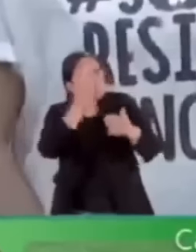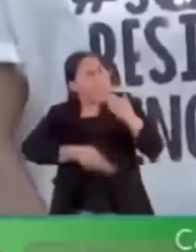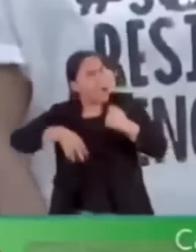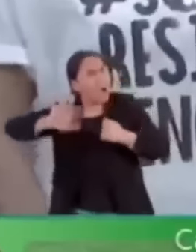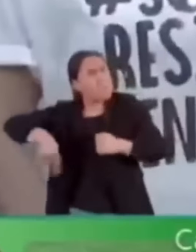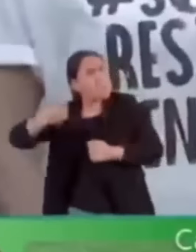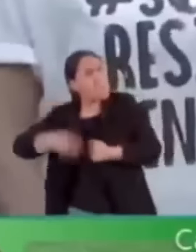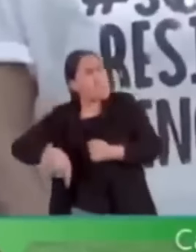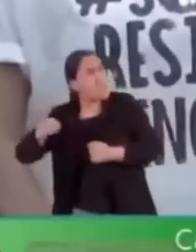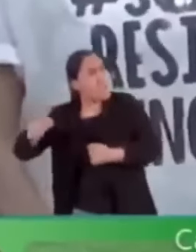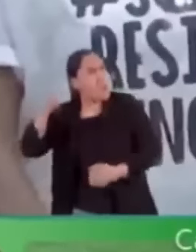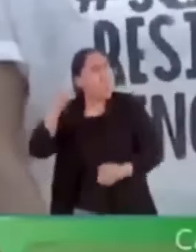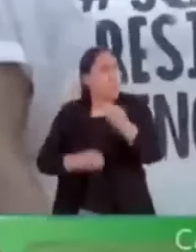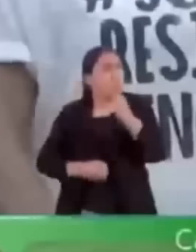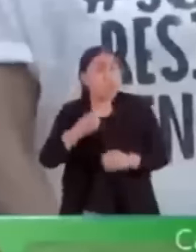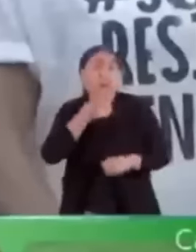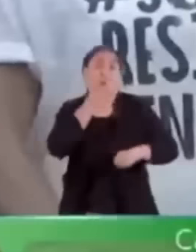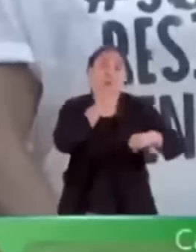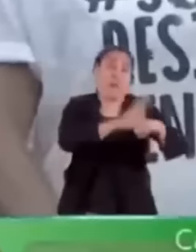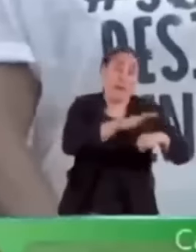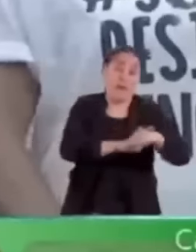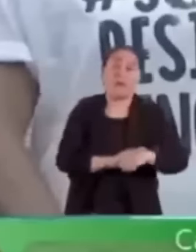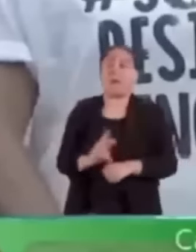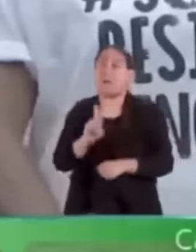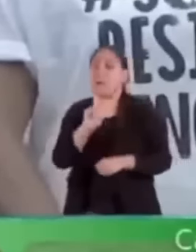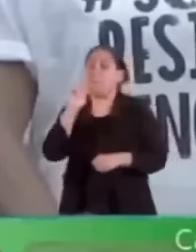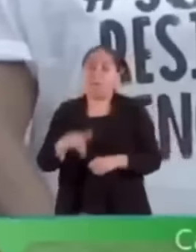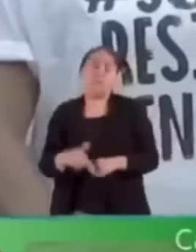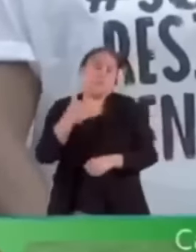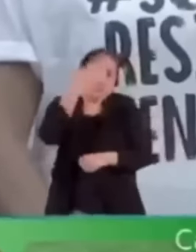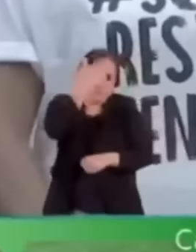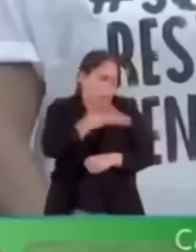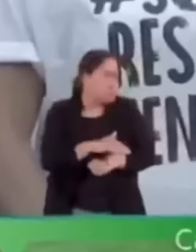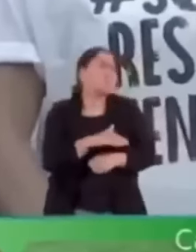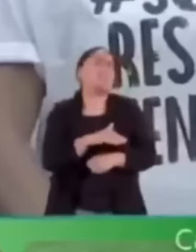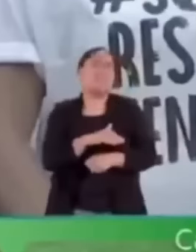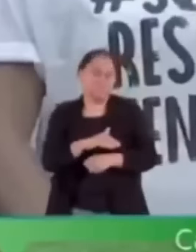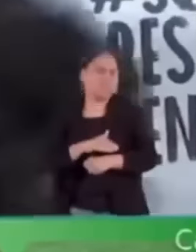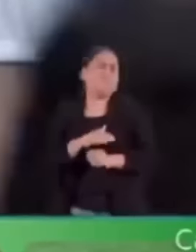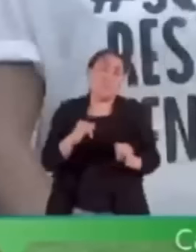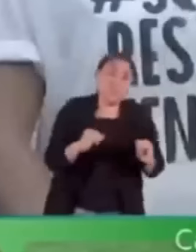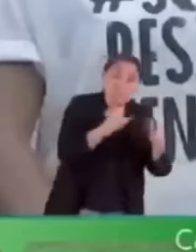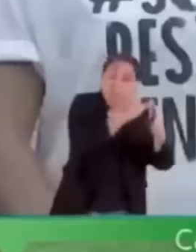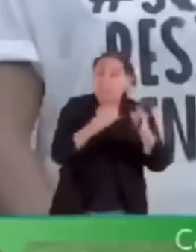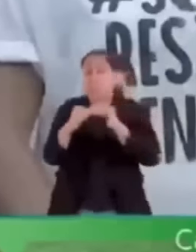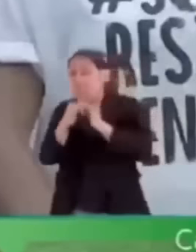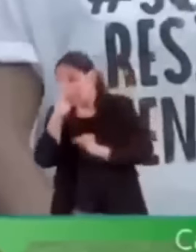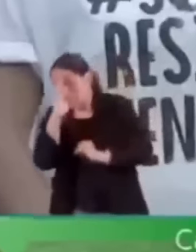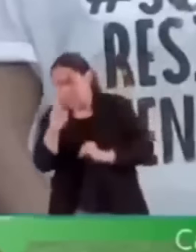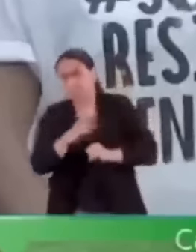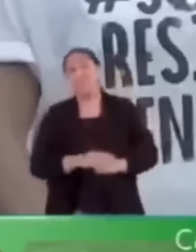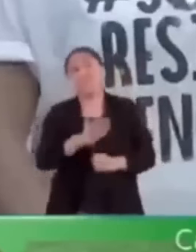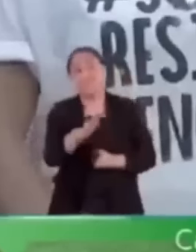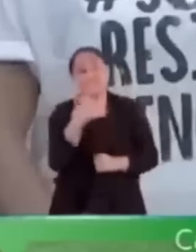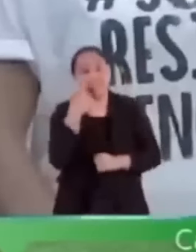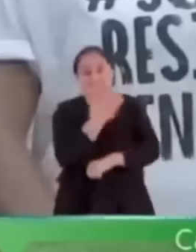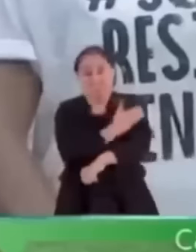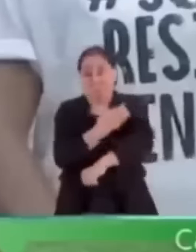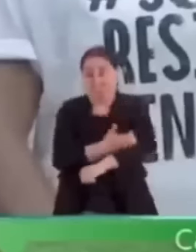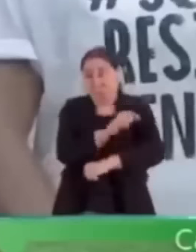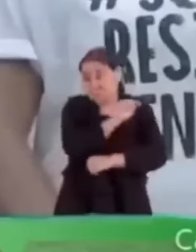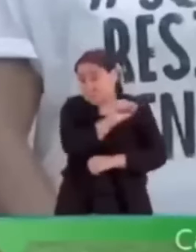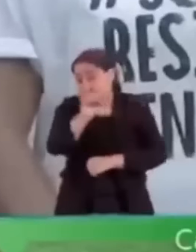quede bien claro, Acción Nacional sí sabe respetar instituciones. Miren, compañeras y compañeros, que se inscriba,